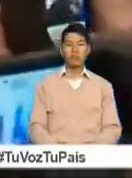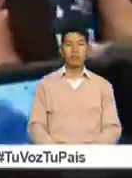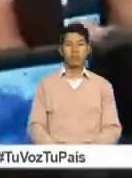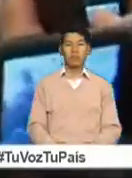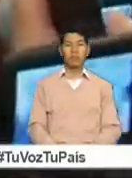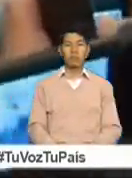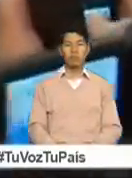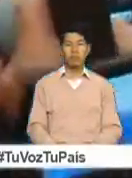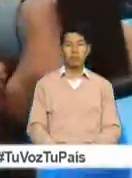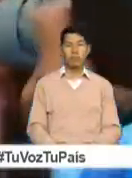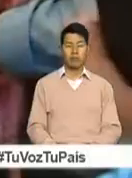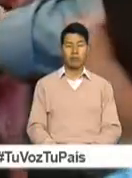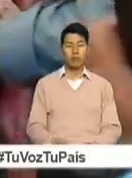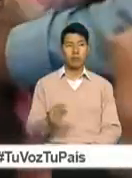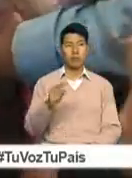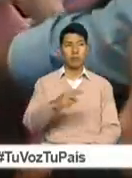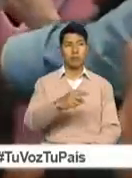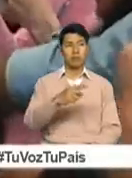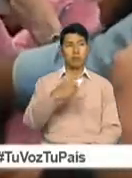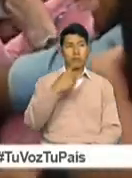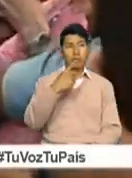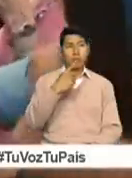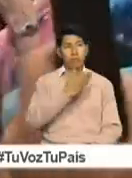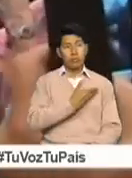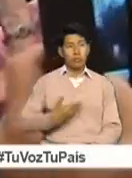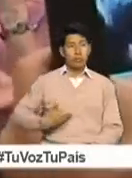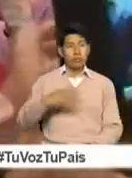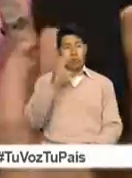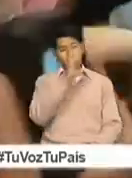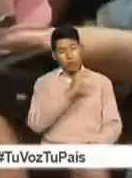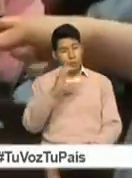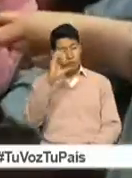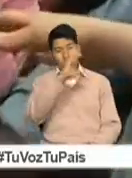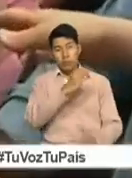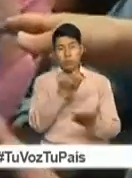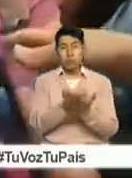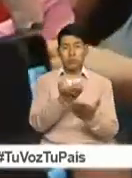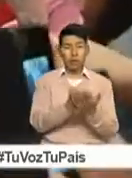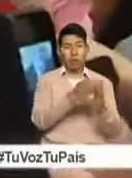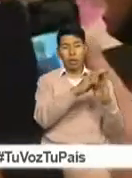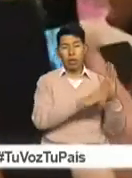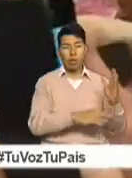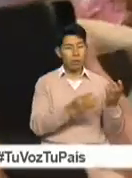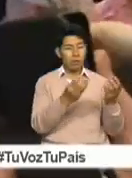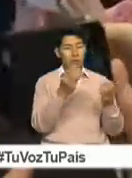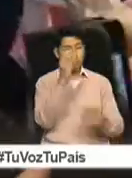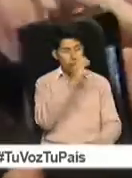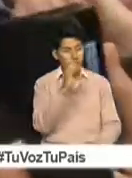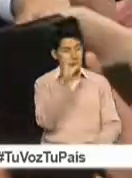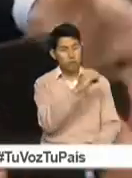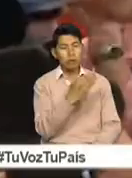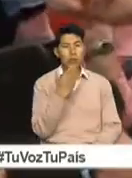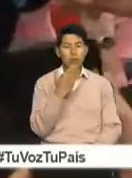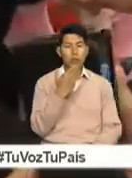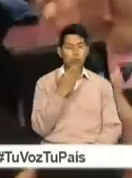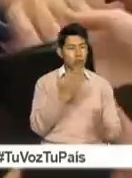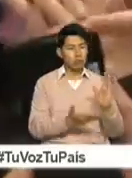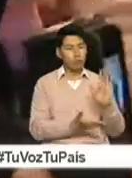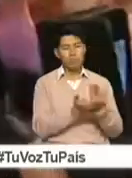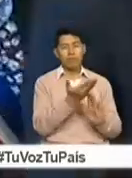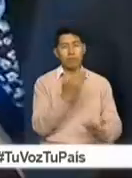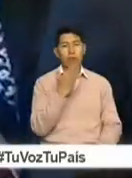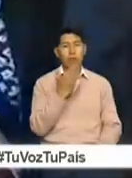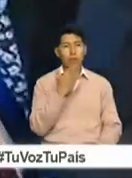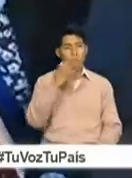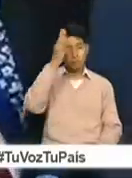manuel macro en busca de soluciones a la crisis migratoria una ceremonia de nacionalización en orleans ha sido el lugar elegido por el presidente francés para